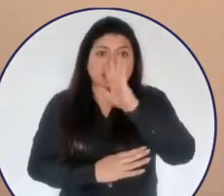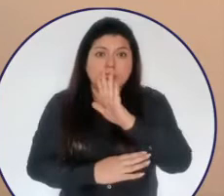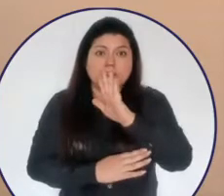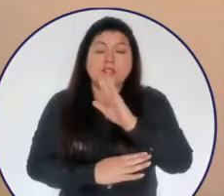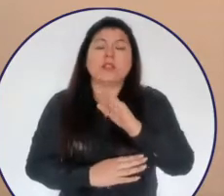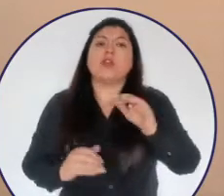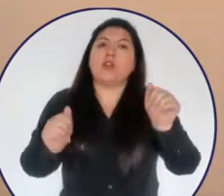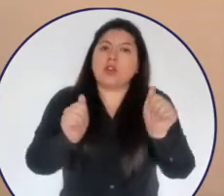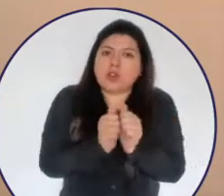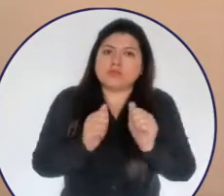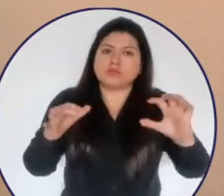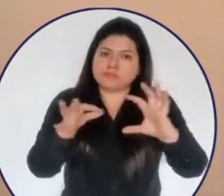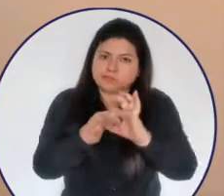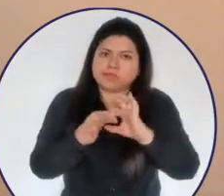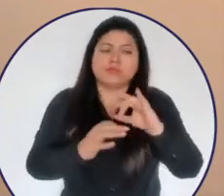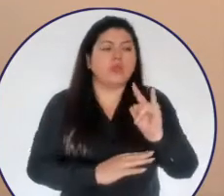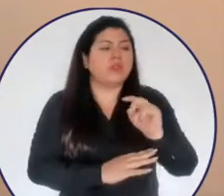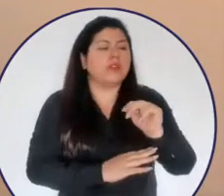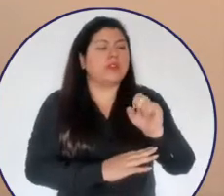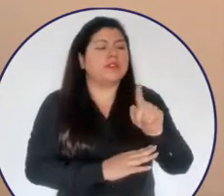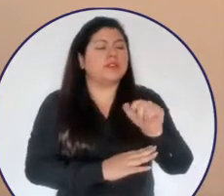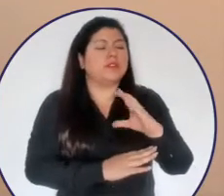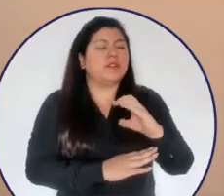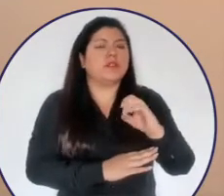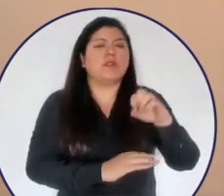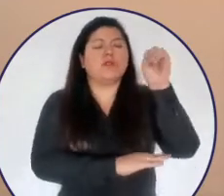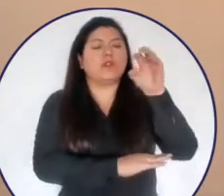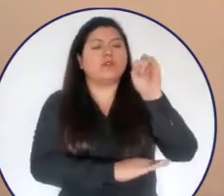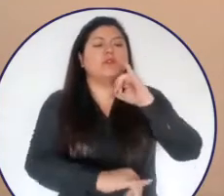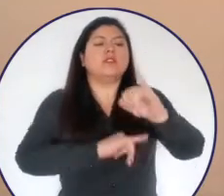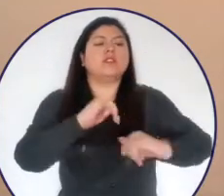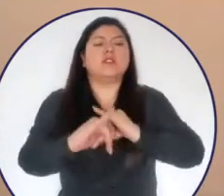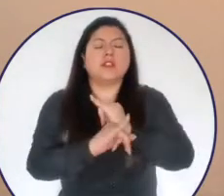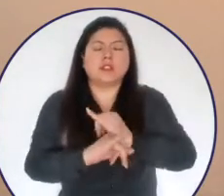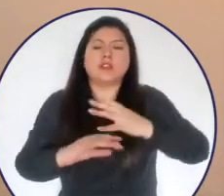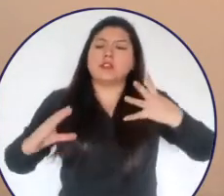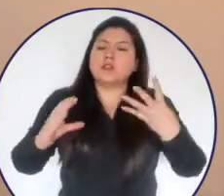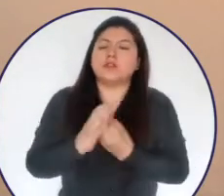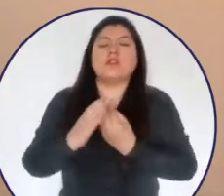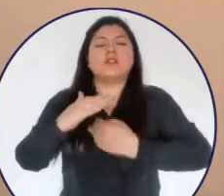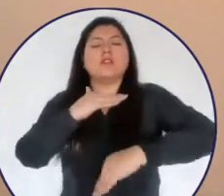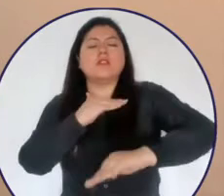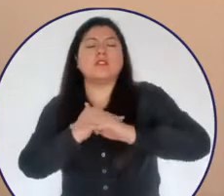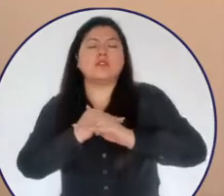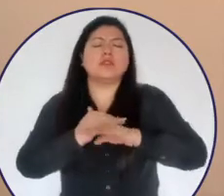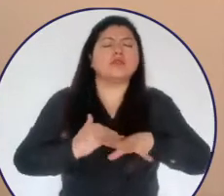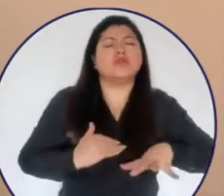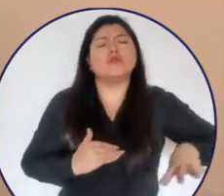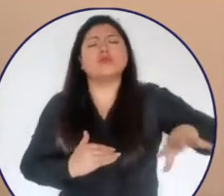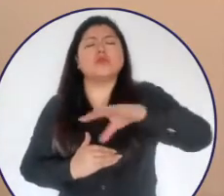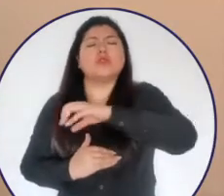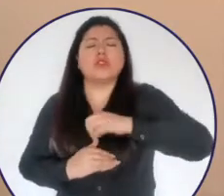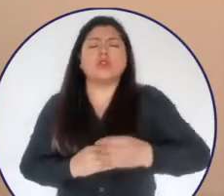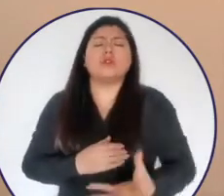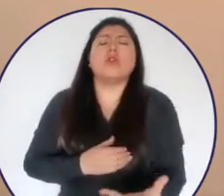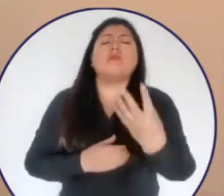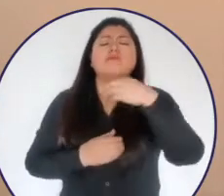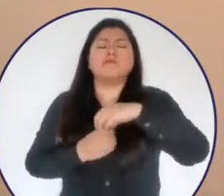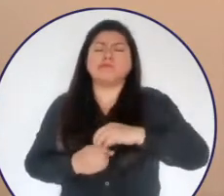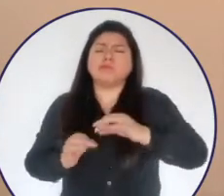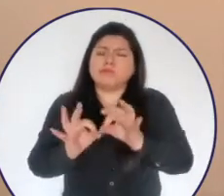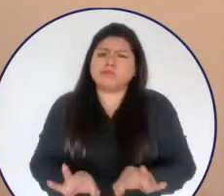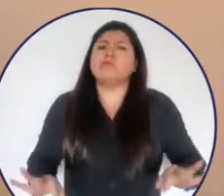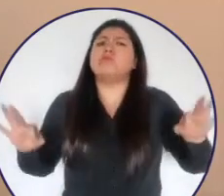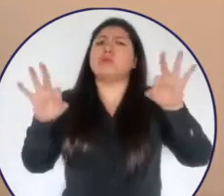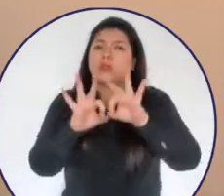Ministerio de Educación Nacional y la UNESCO desarrollaron el Foro Internacional sobre Inclusión y Equidad, Todos y Todas